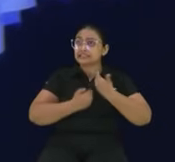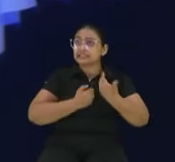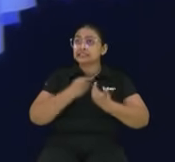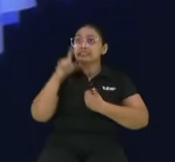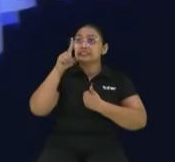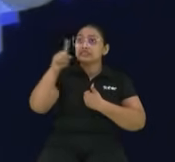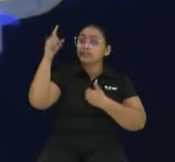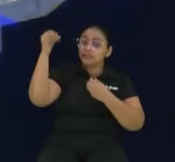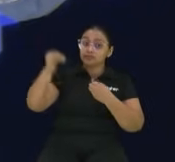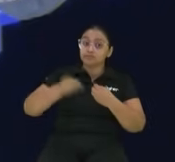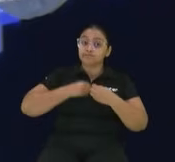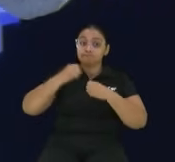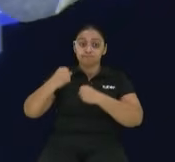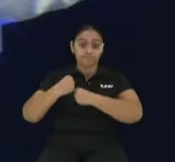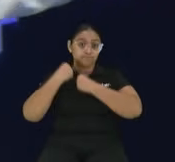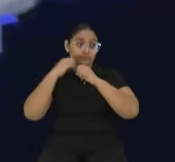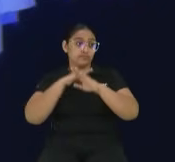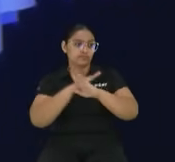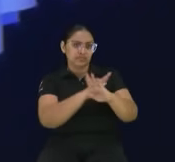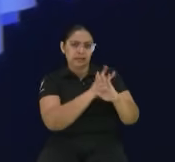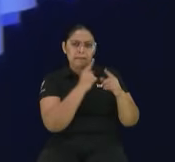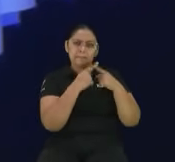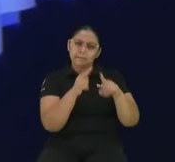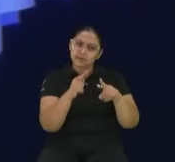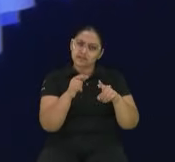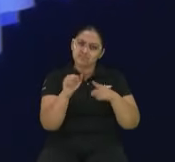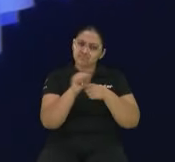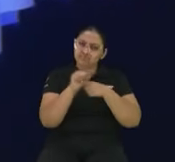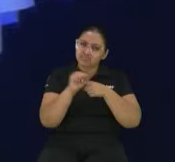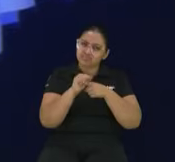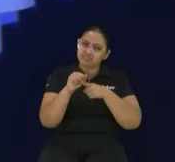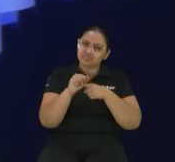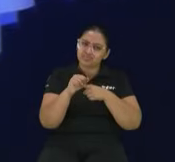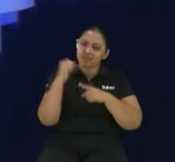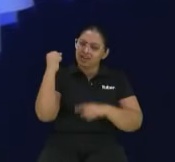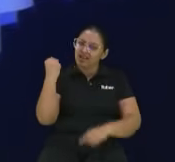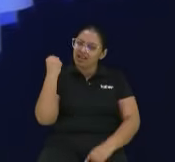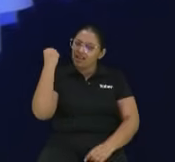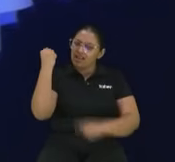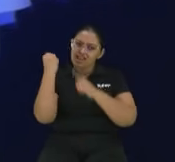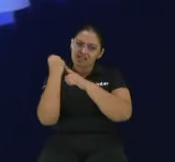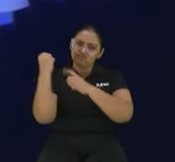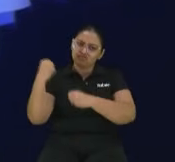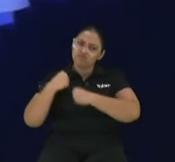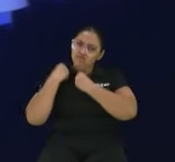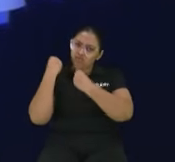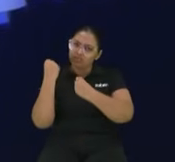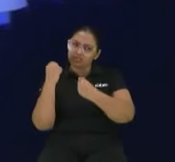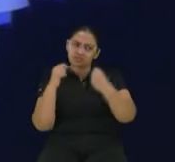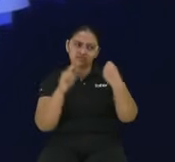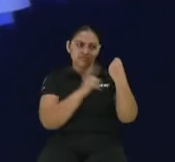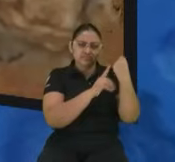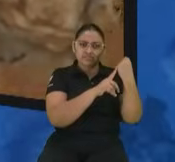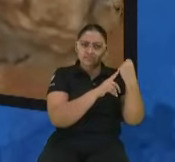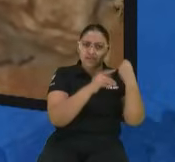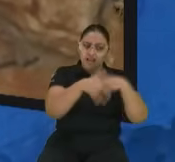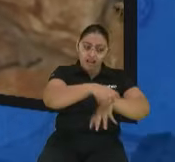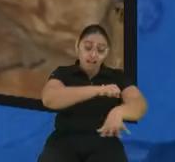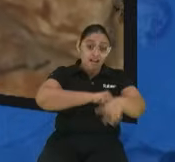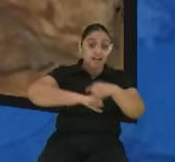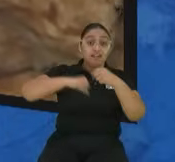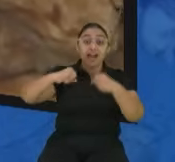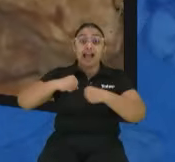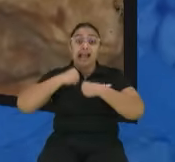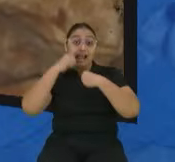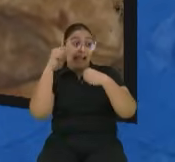y la valentía hagamos el ejercicio fortaleza valentía una vez más